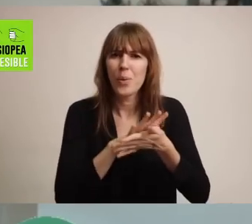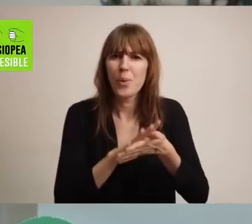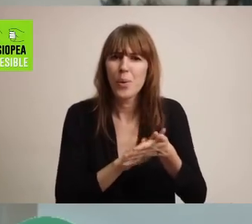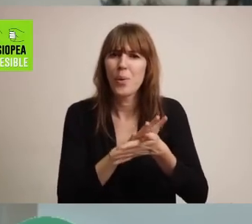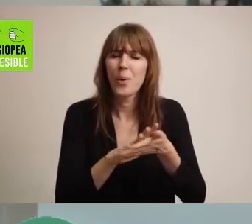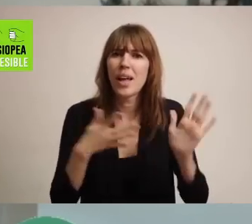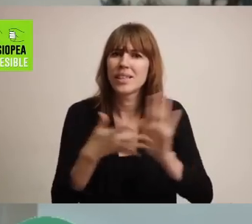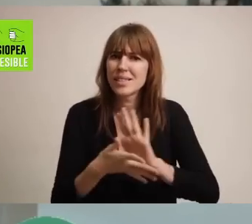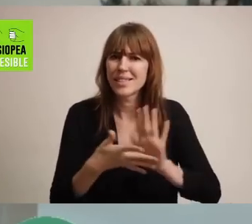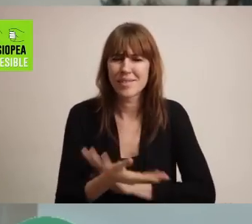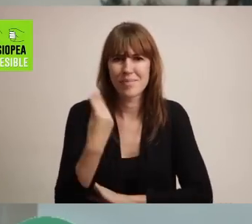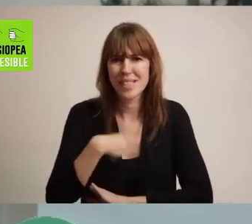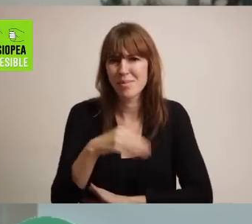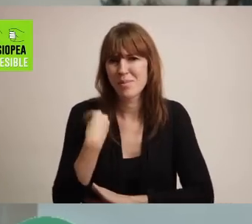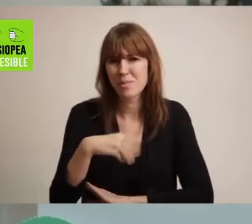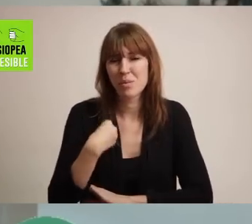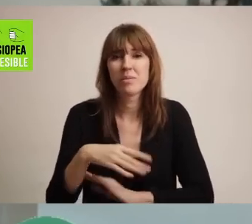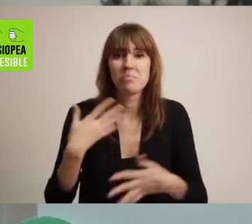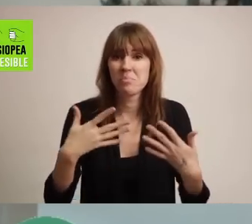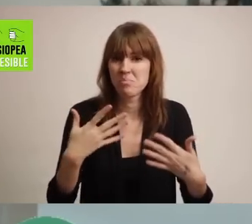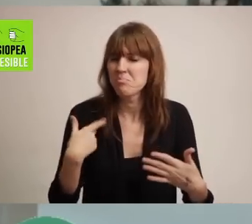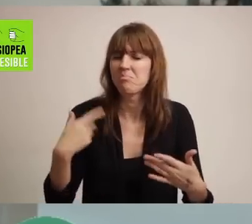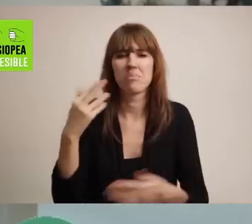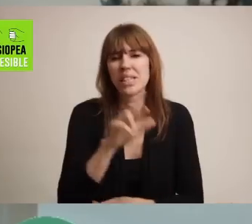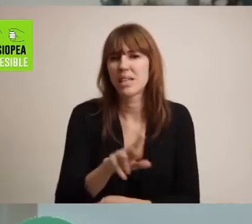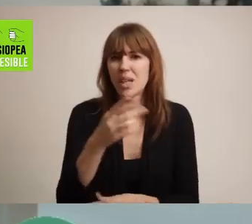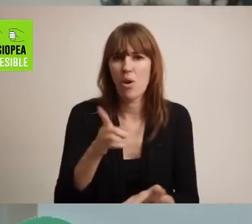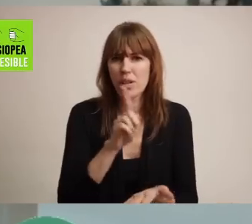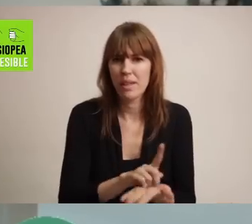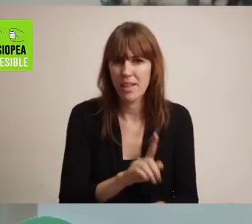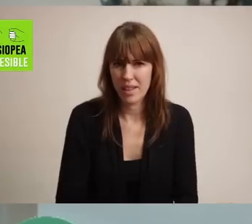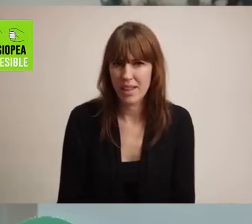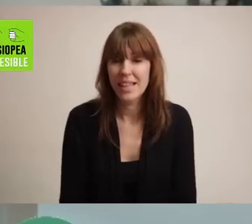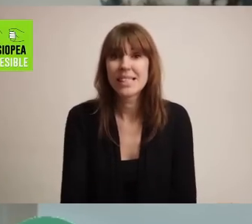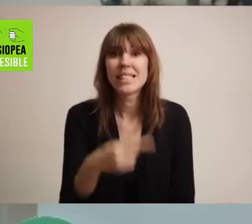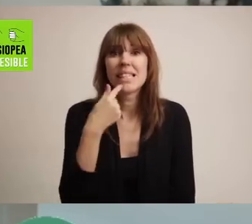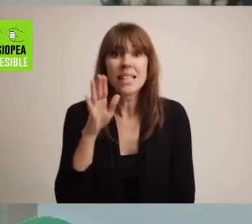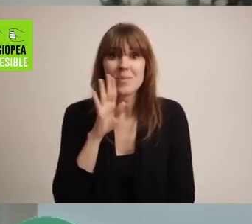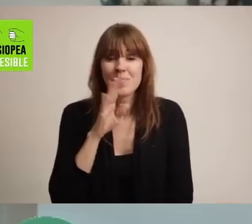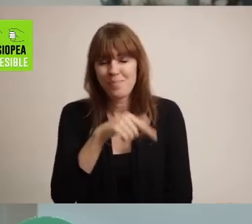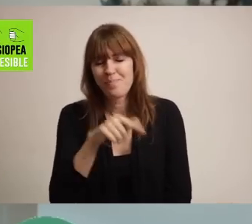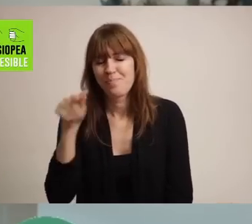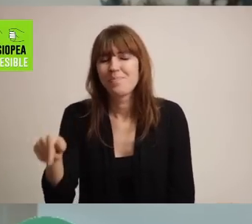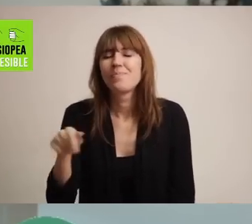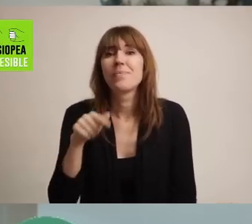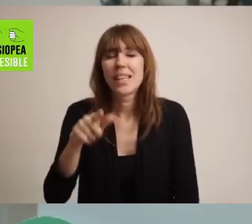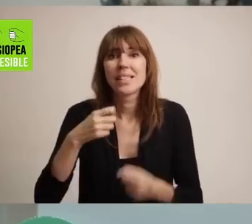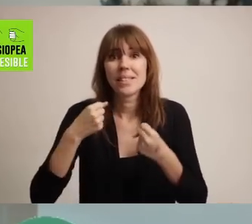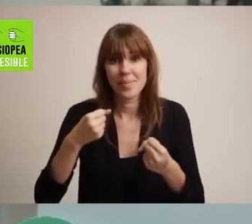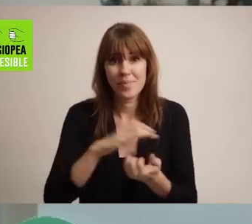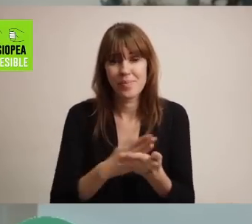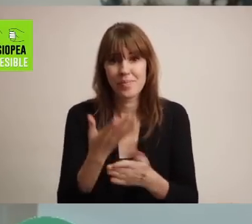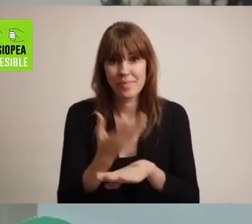nada, se repite y está bien. Como os decía, esta energía la podemos